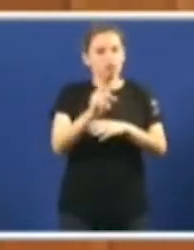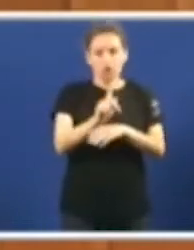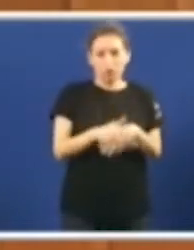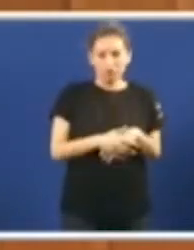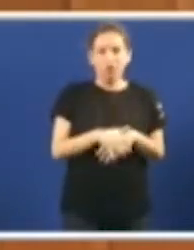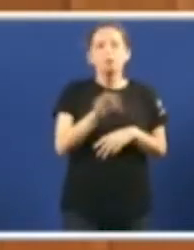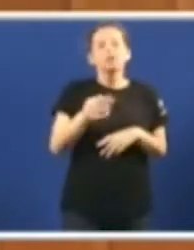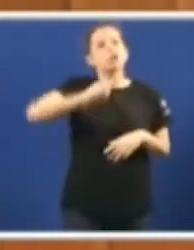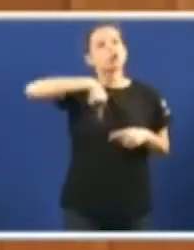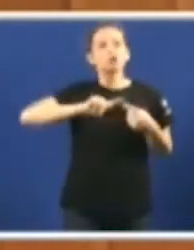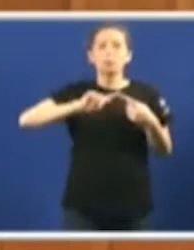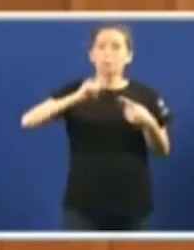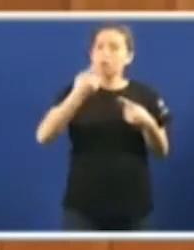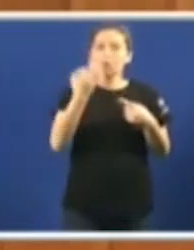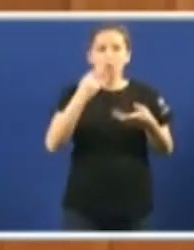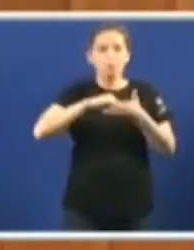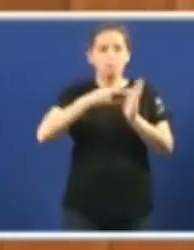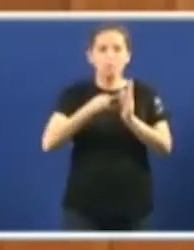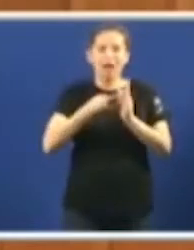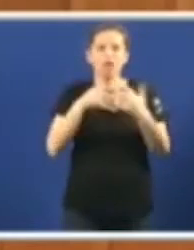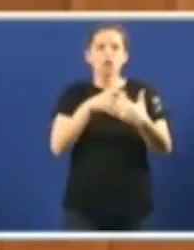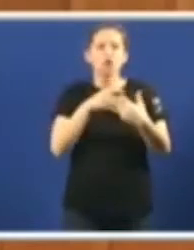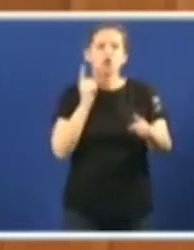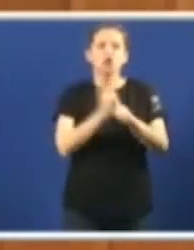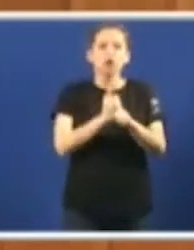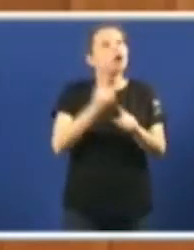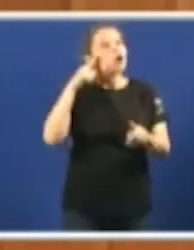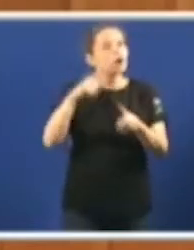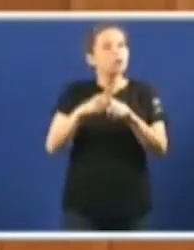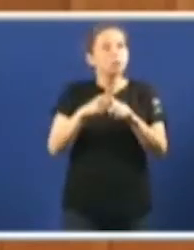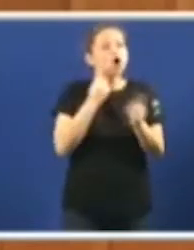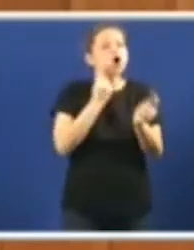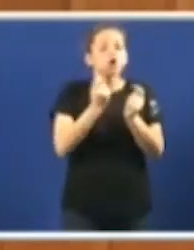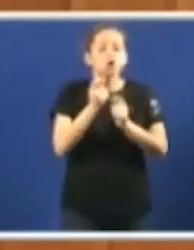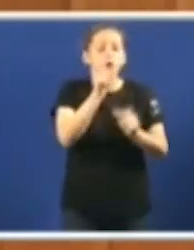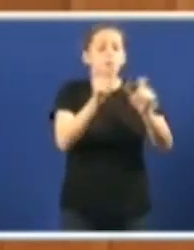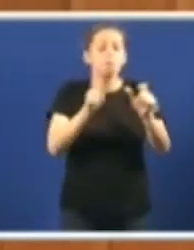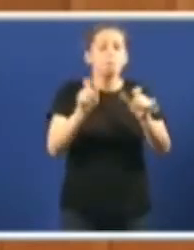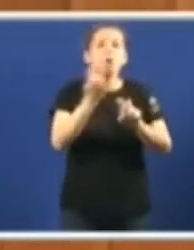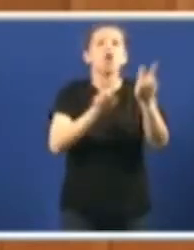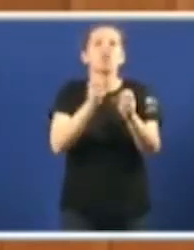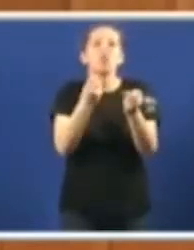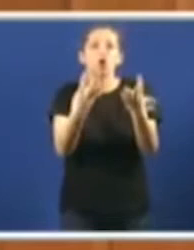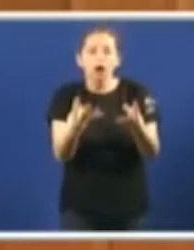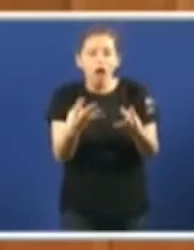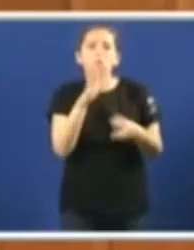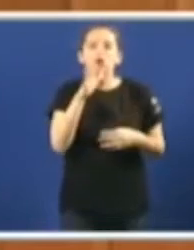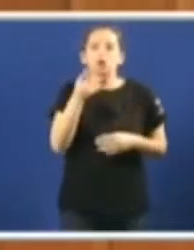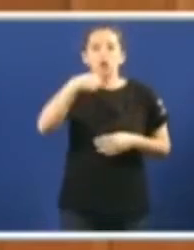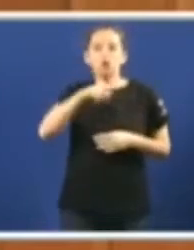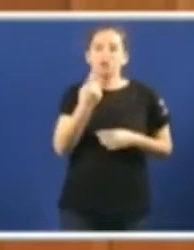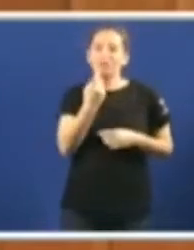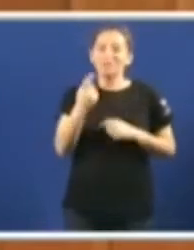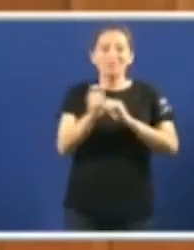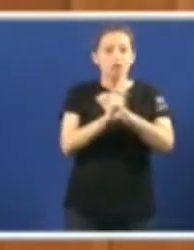que levar a cabo un plan de choque que nos permita o control poboacional, e para este fin precisamos un trampeo masivo que hai que efectuar